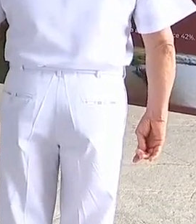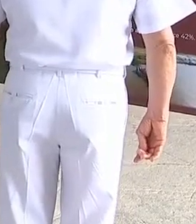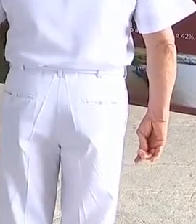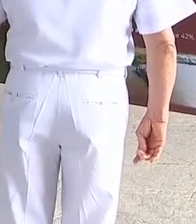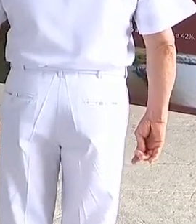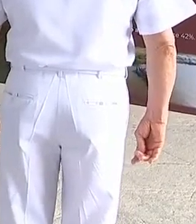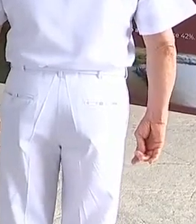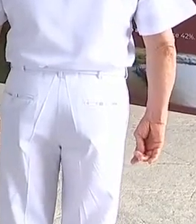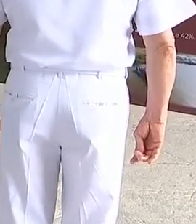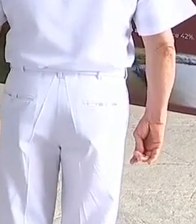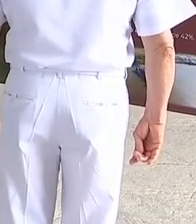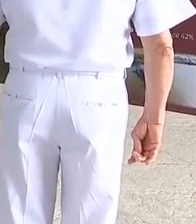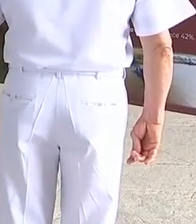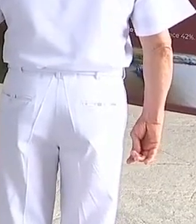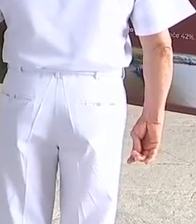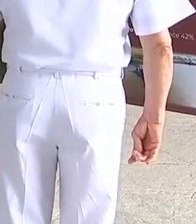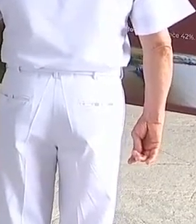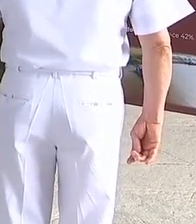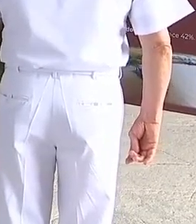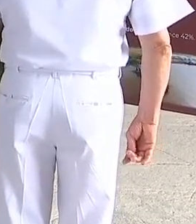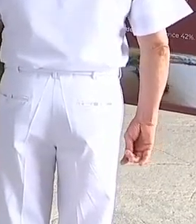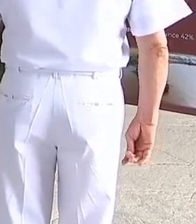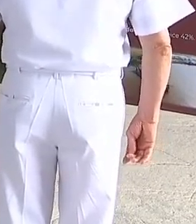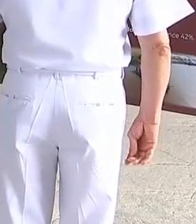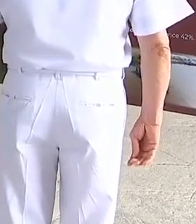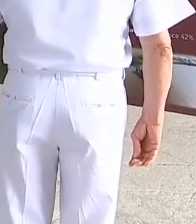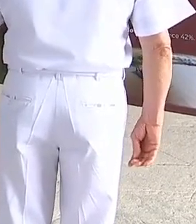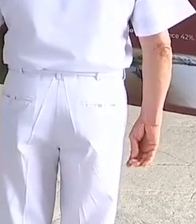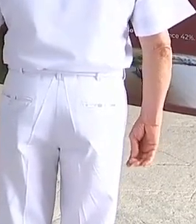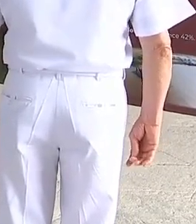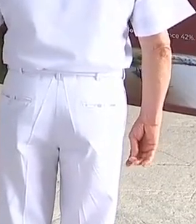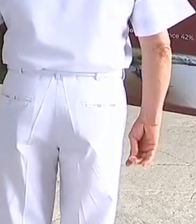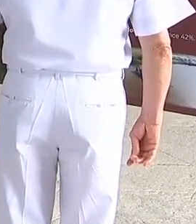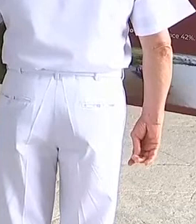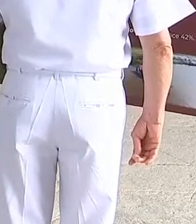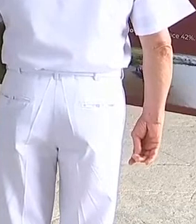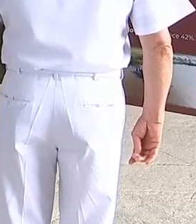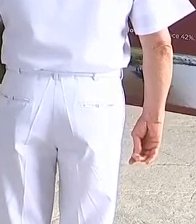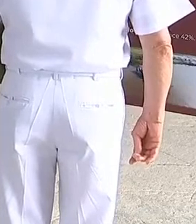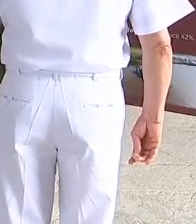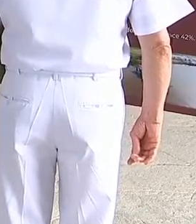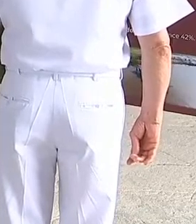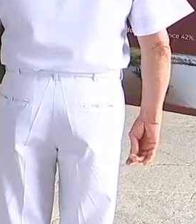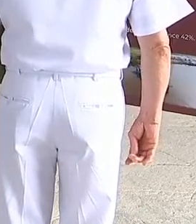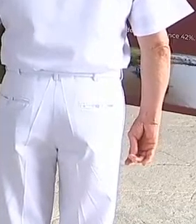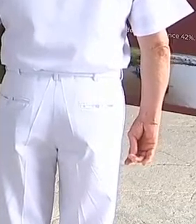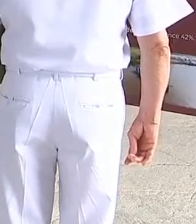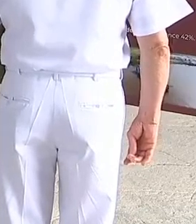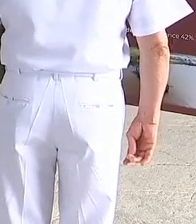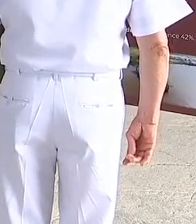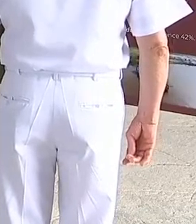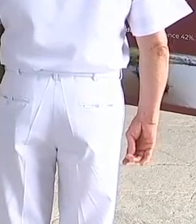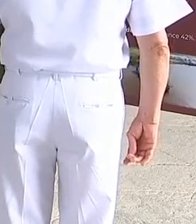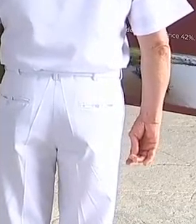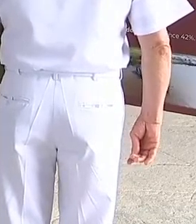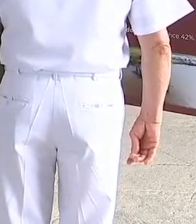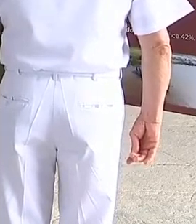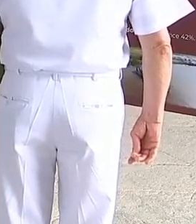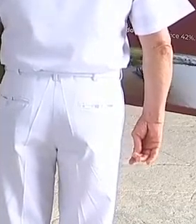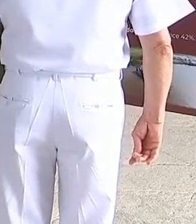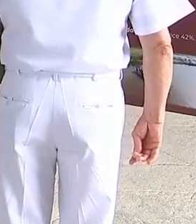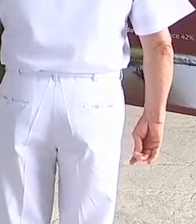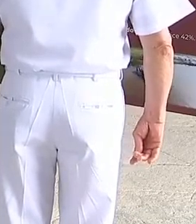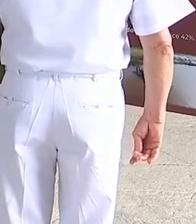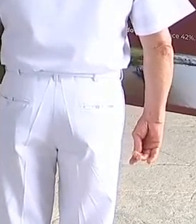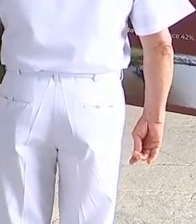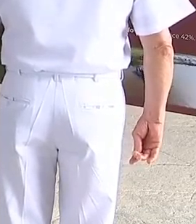Nos da mucho gusto que esté nuevamente aquí con nosotros en el Istmo, en el puerto de Coatzacoalcos. Nos encontramos ubicados en una bodega, en la